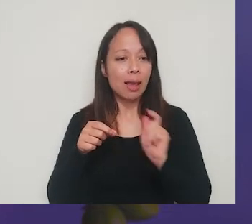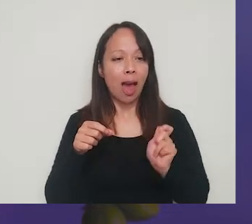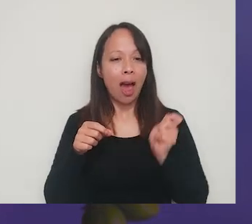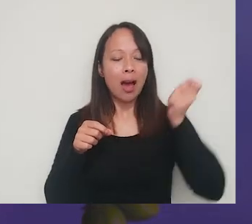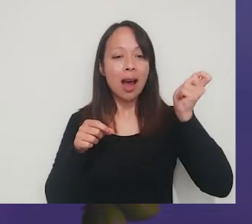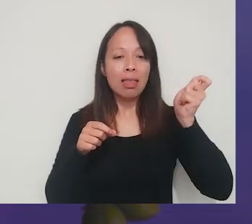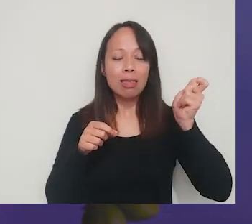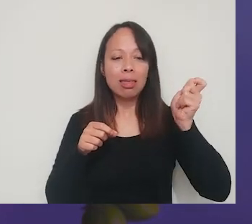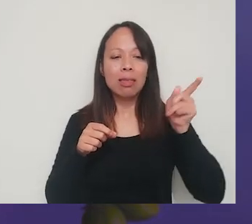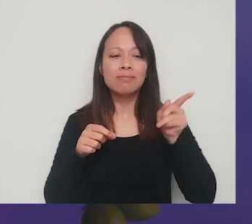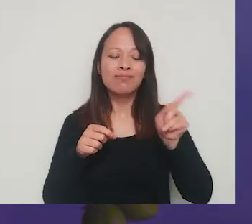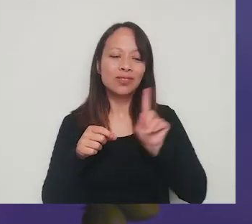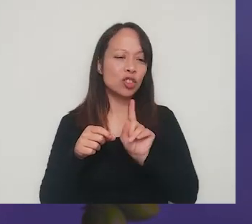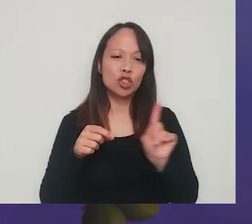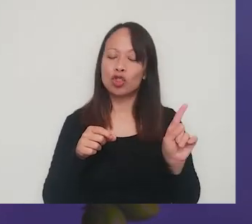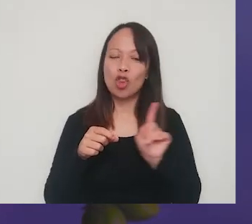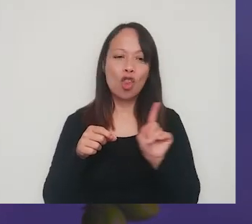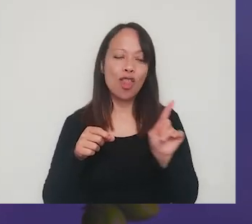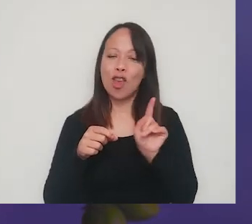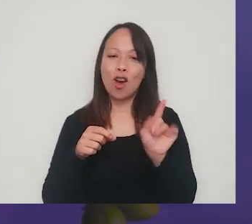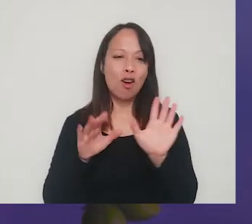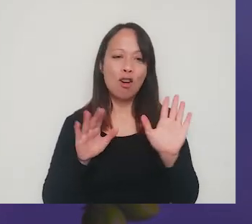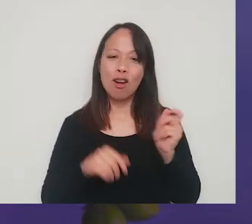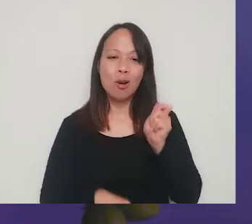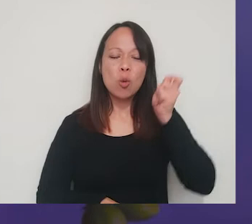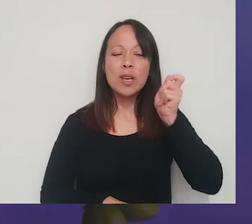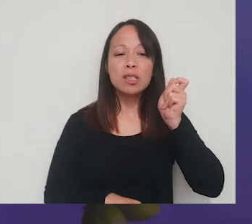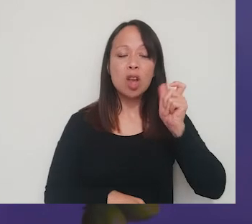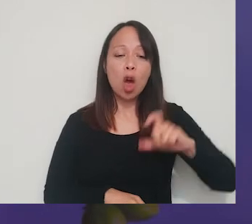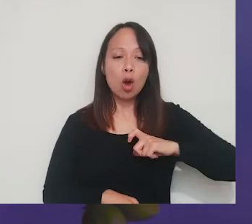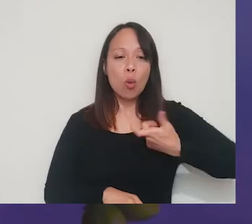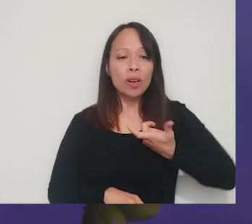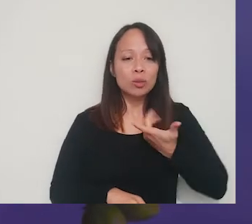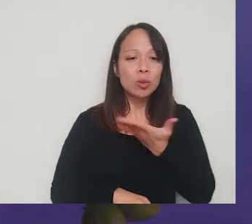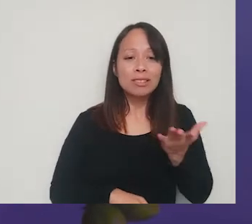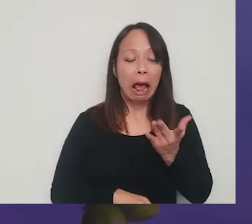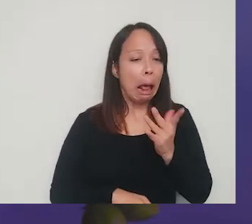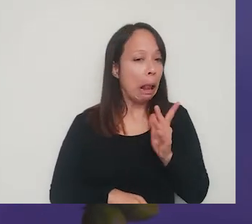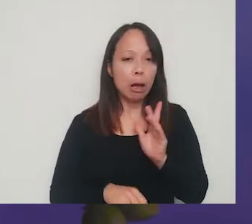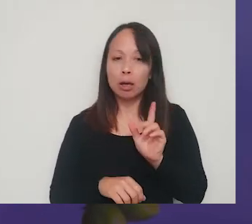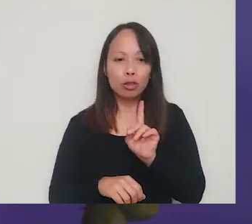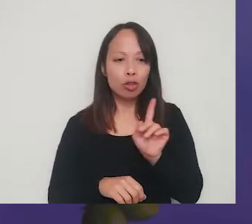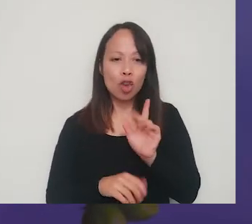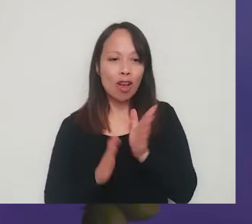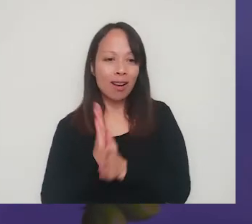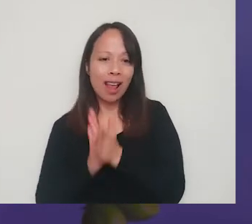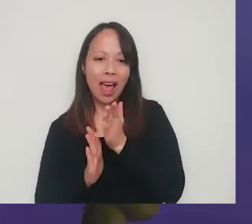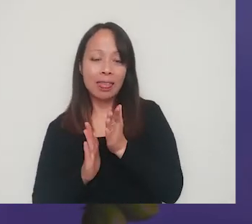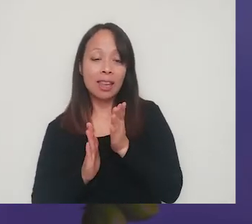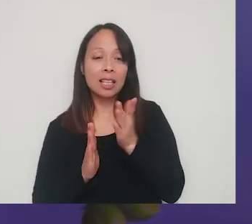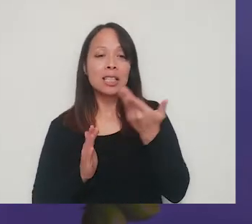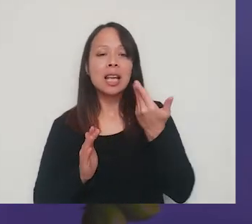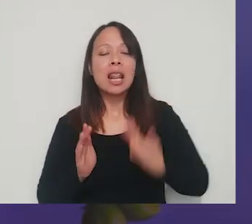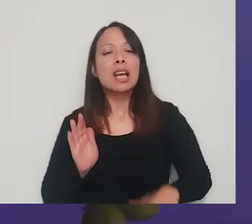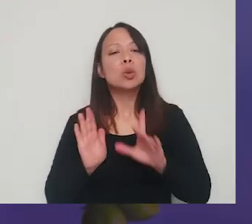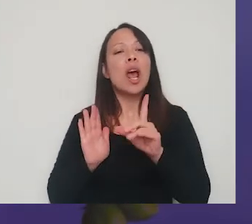termina llegando a la Corte y la Corte dice no otorga la cobertura porque dice, y hace una interpretación simplista